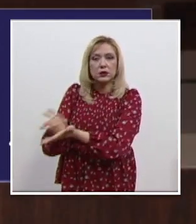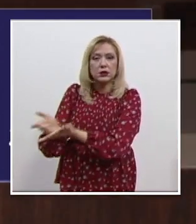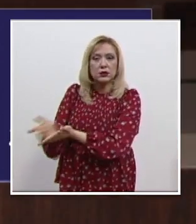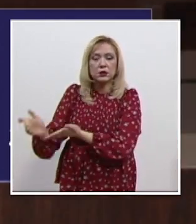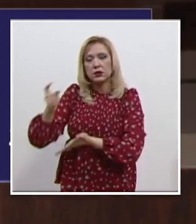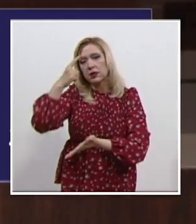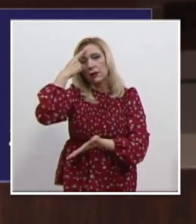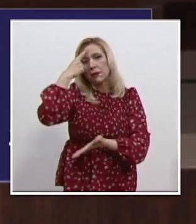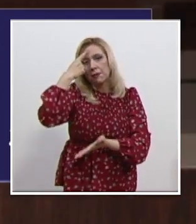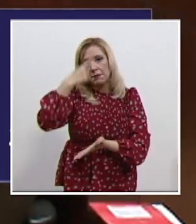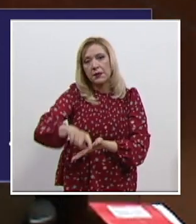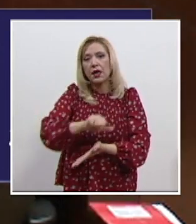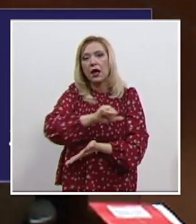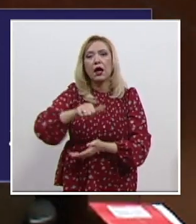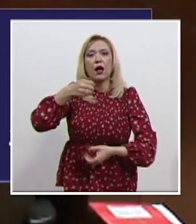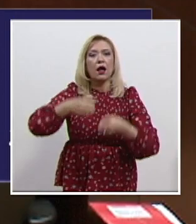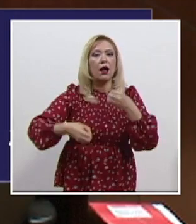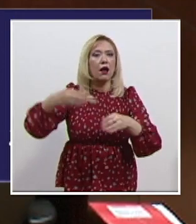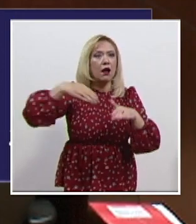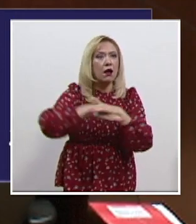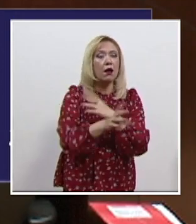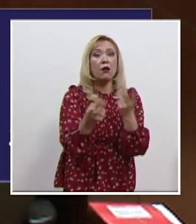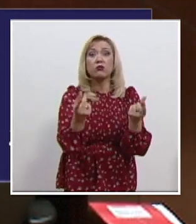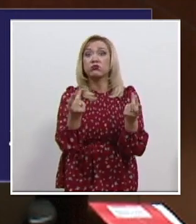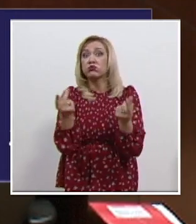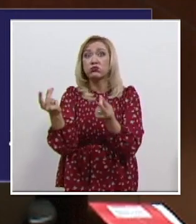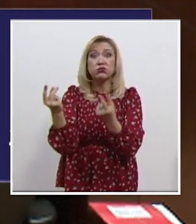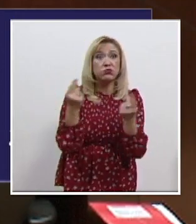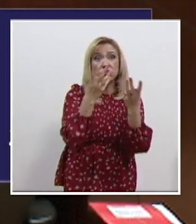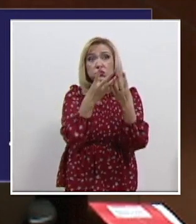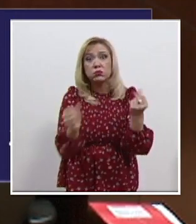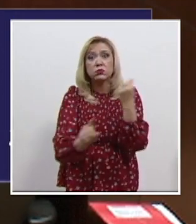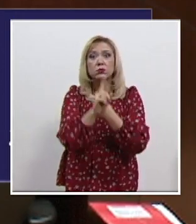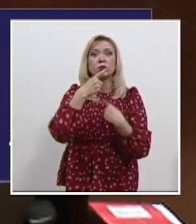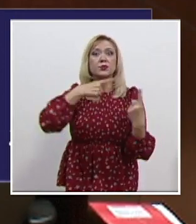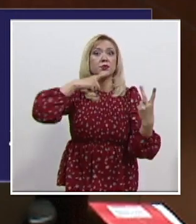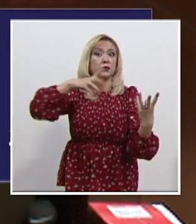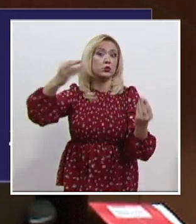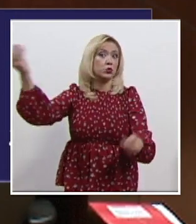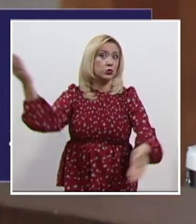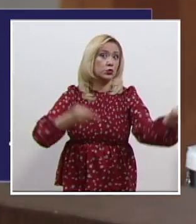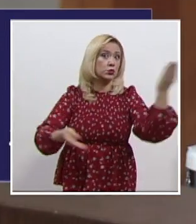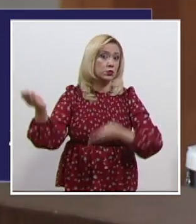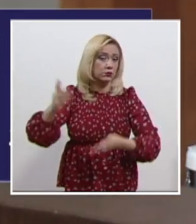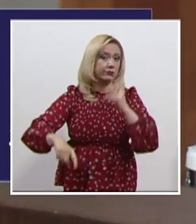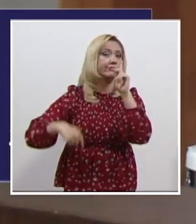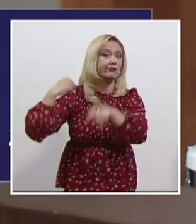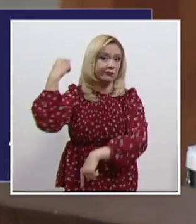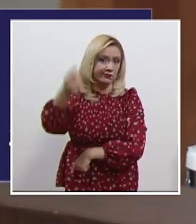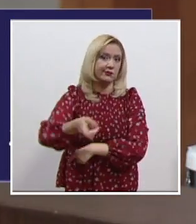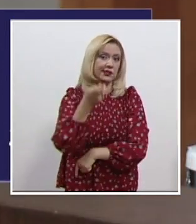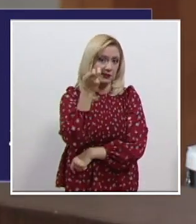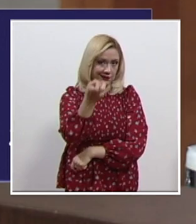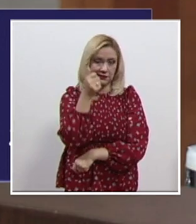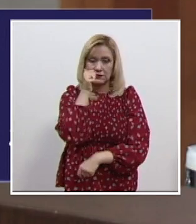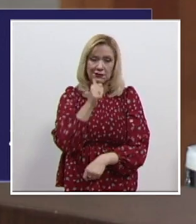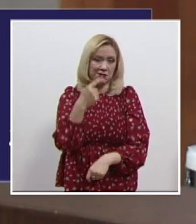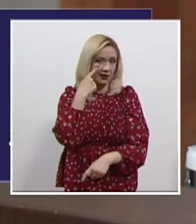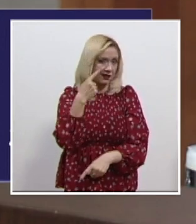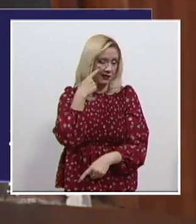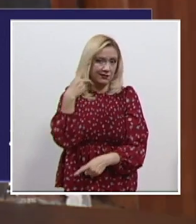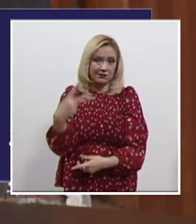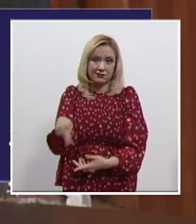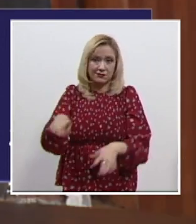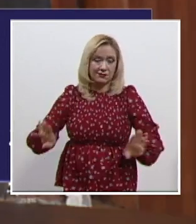las áreas jurisdiccionales para que la resolución de los conflictos electorales se registre en el menor tiempo posible y se hagan valer